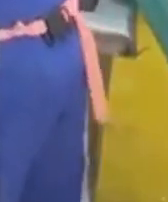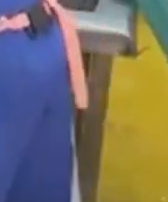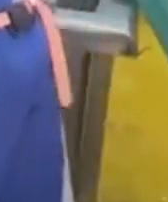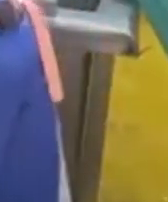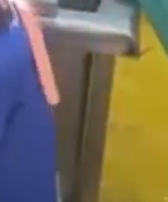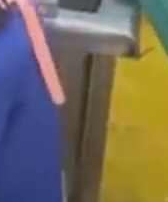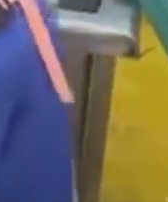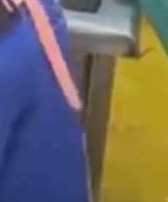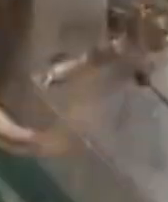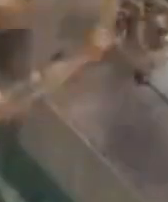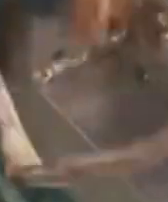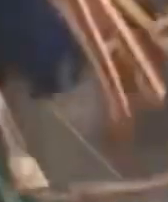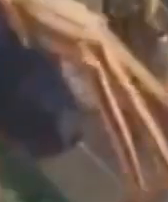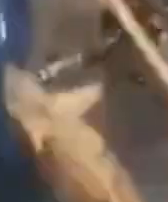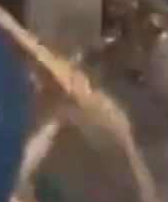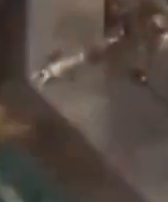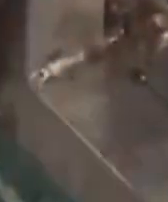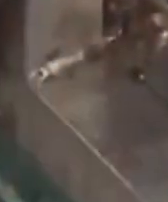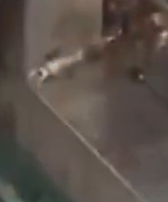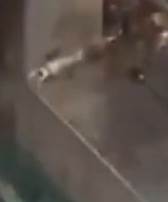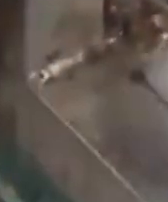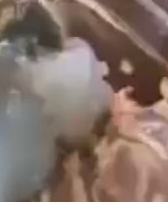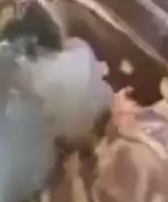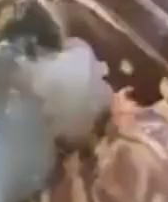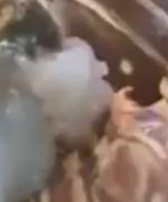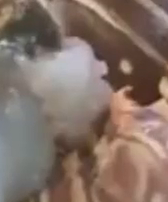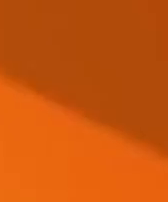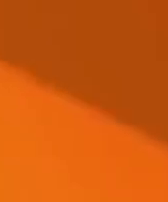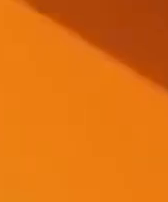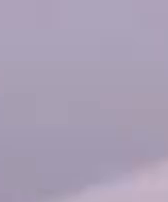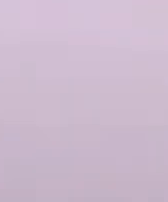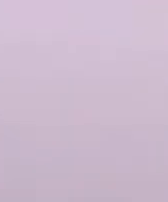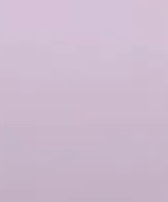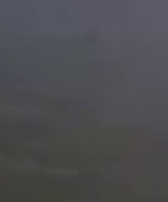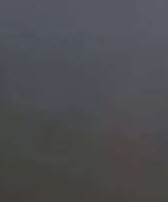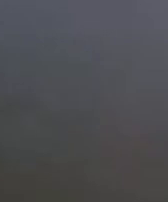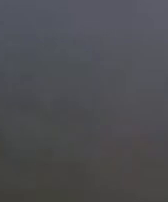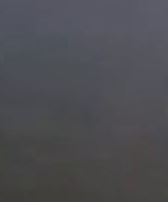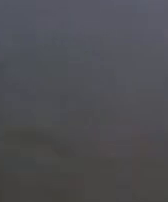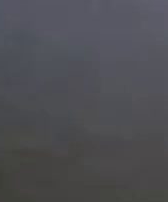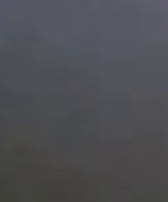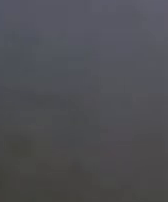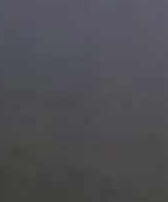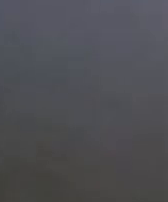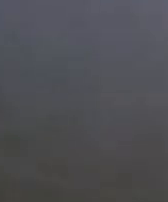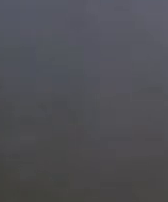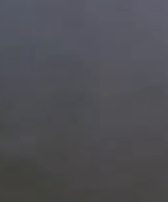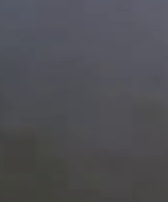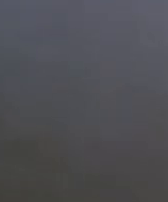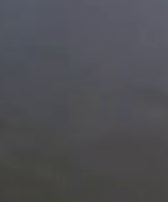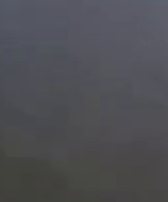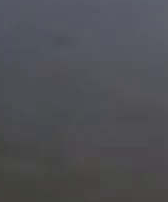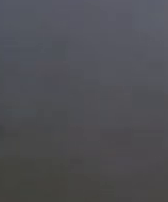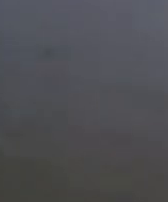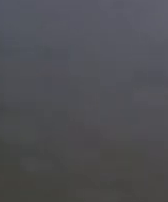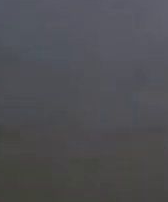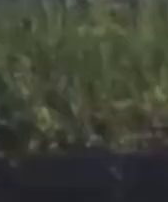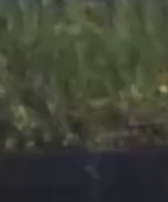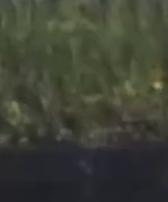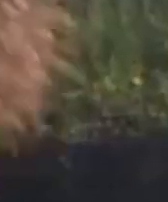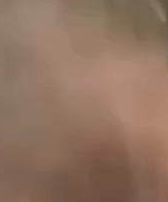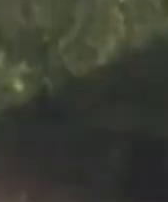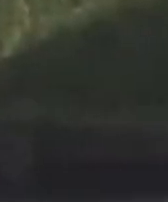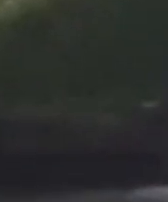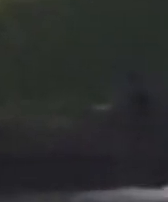Coloma continúa siendo la mayor exportadora de langosta en el país. En la empresa pesquera espirituana se multiplican